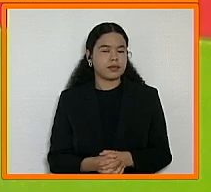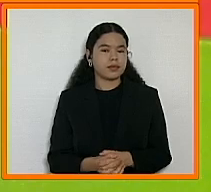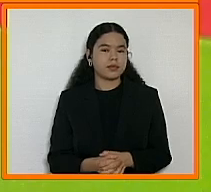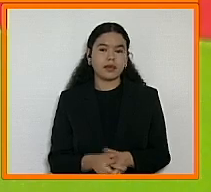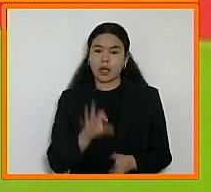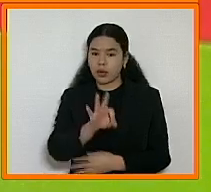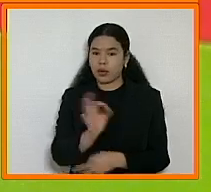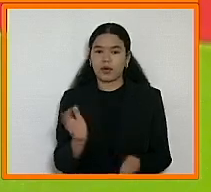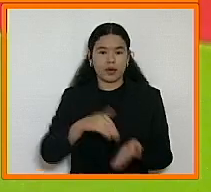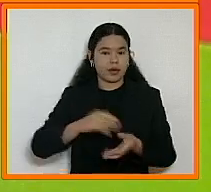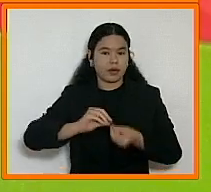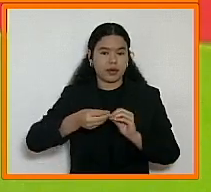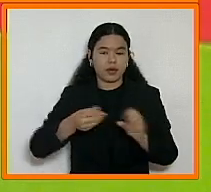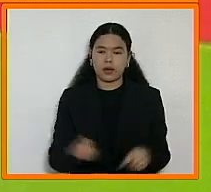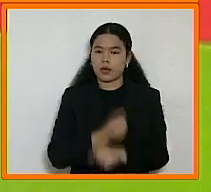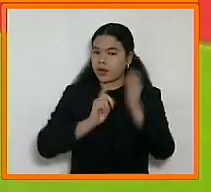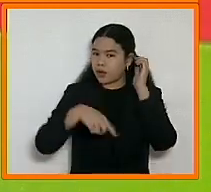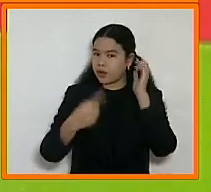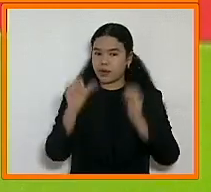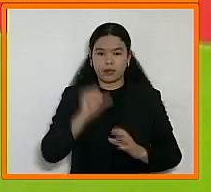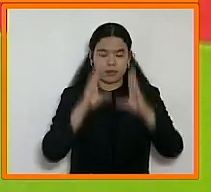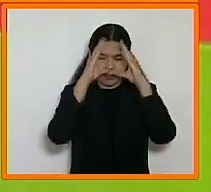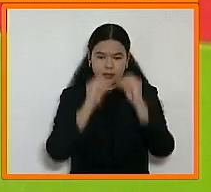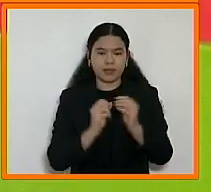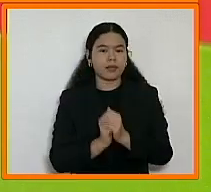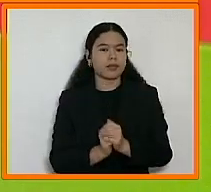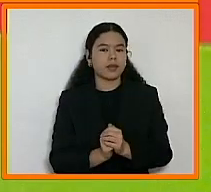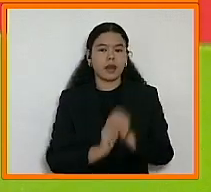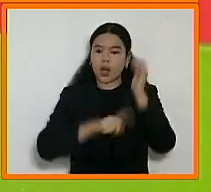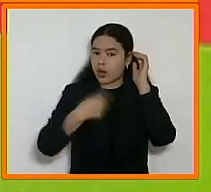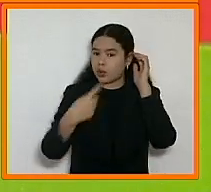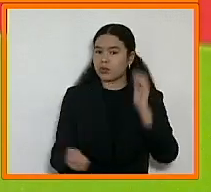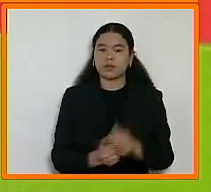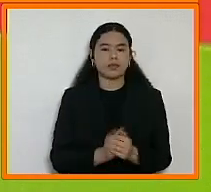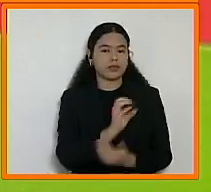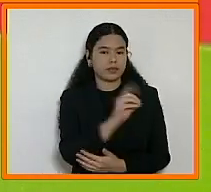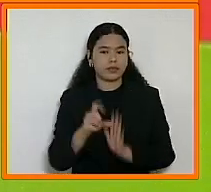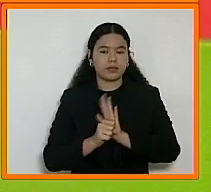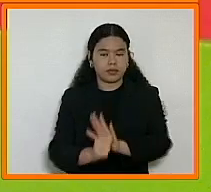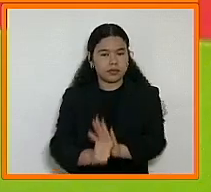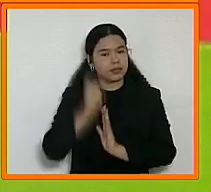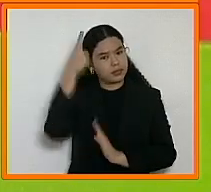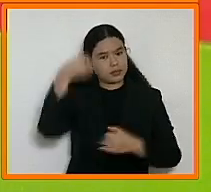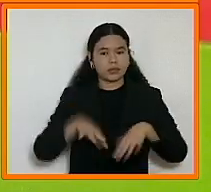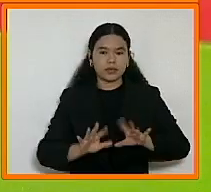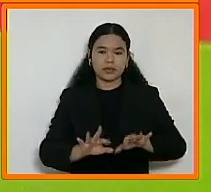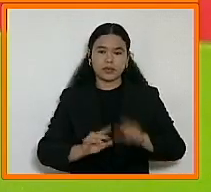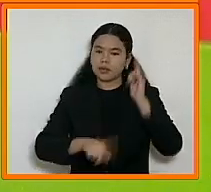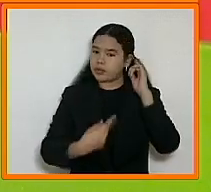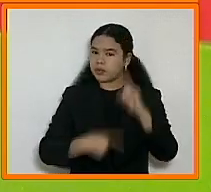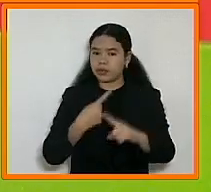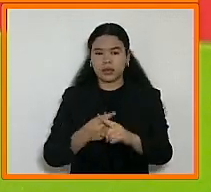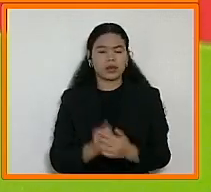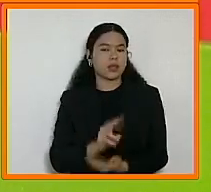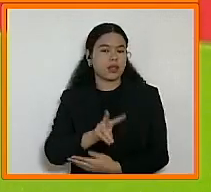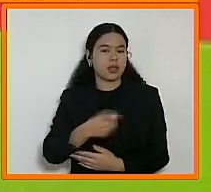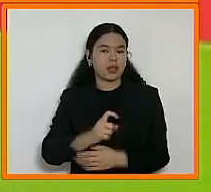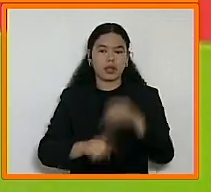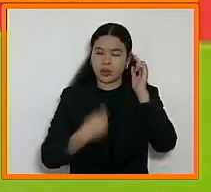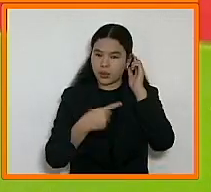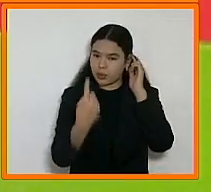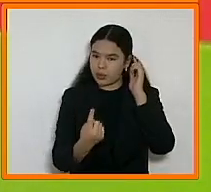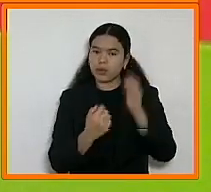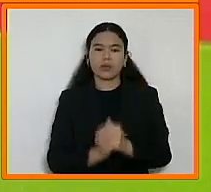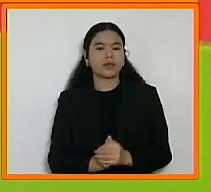El 9, los números ganadores para esta noche son en diaria 01 con su símbolo de sueños pies, para Multi-X 2X, para más